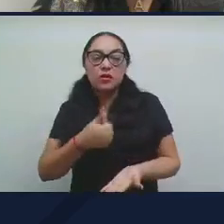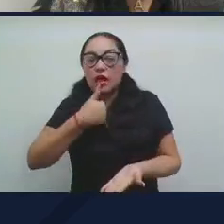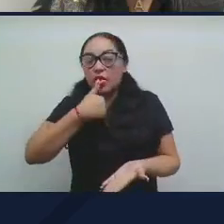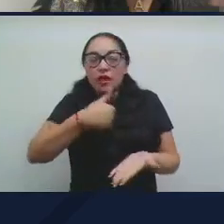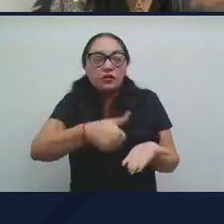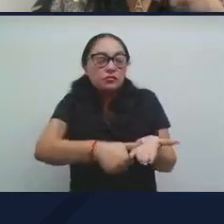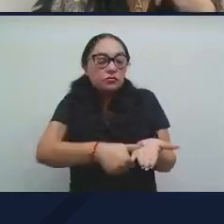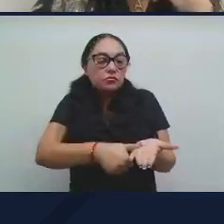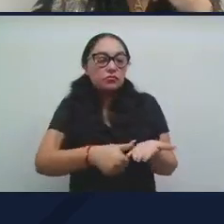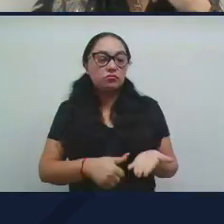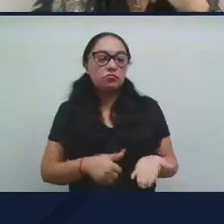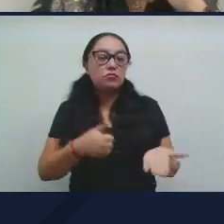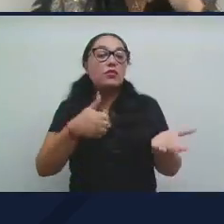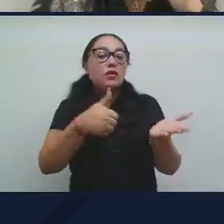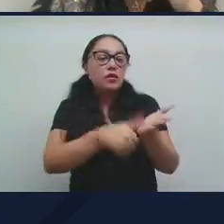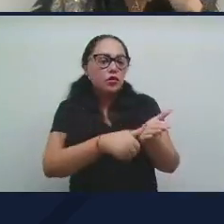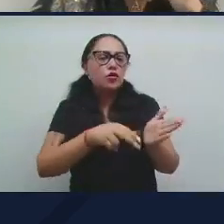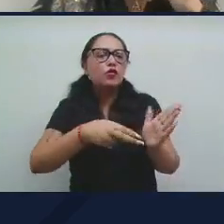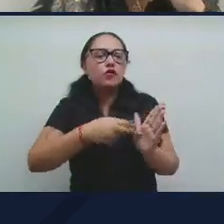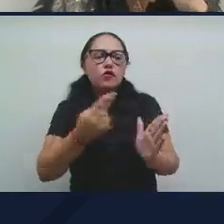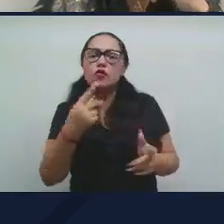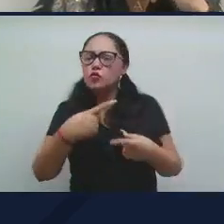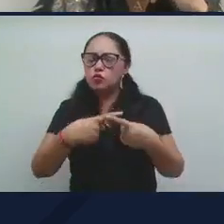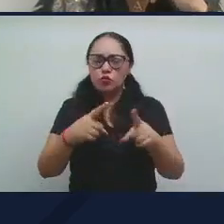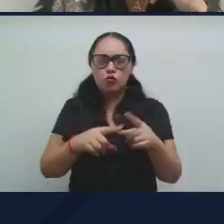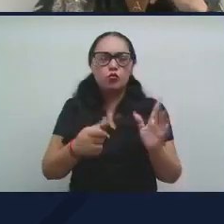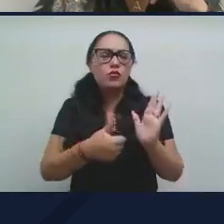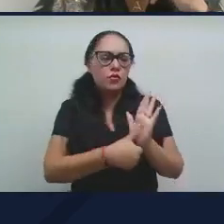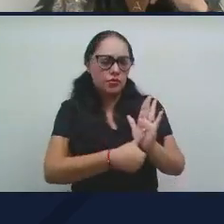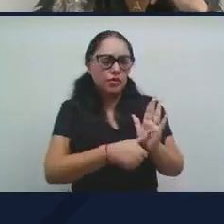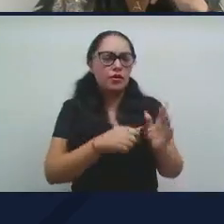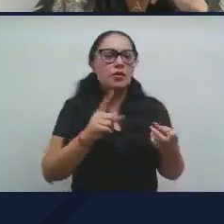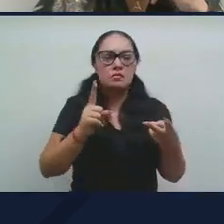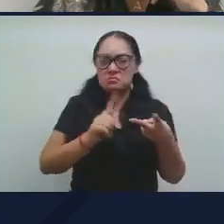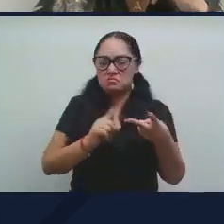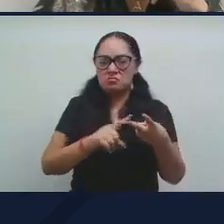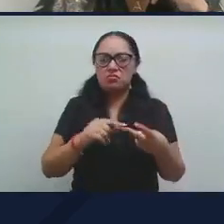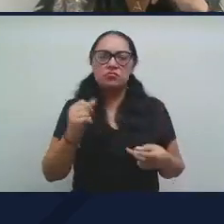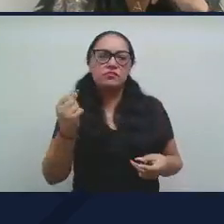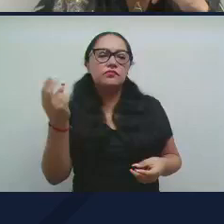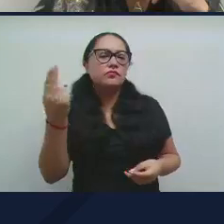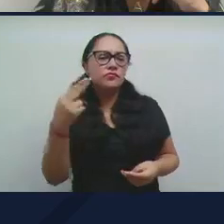Se firma con huella y alguien tiene que firmar a su ruego.